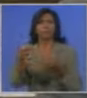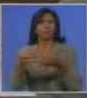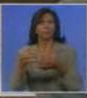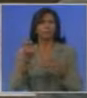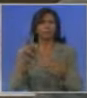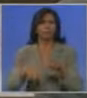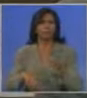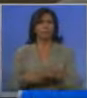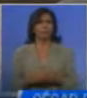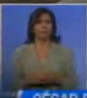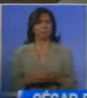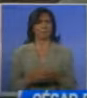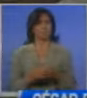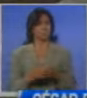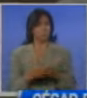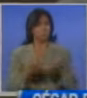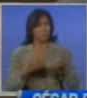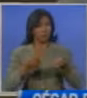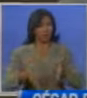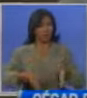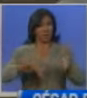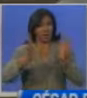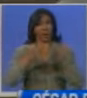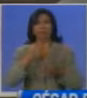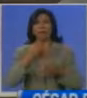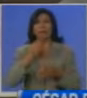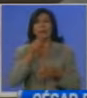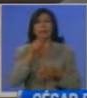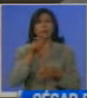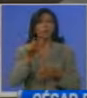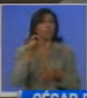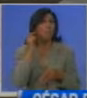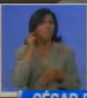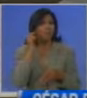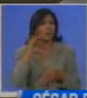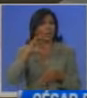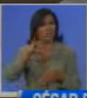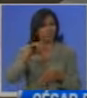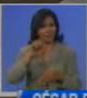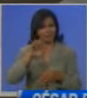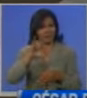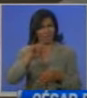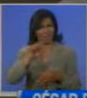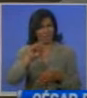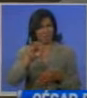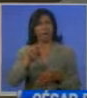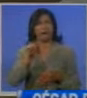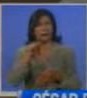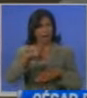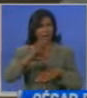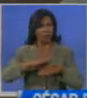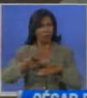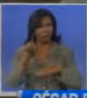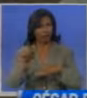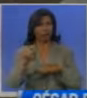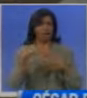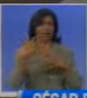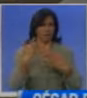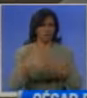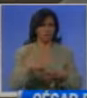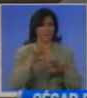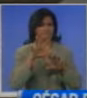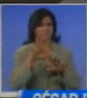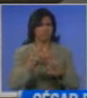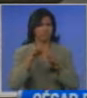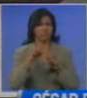La fiscalía la ha calificado en calidad de autora del delito, la señora Jessica María Zambrano Sacón. Yeah. Casualmente la señora se encuentra a la fecha